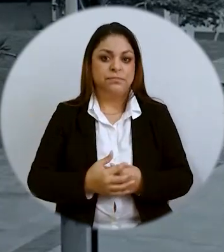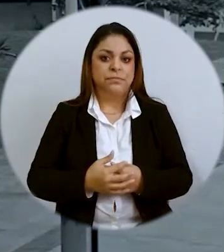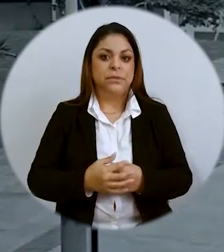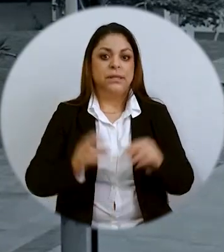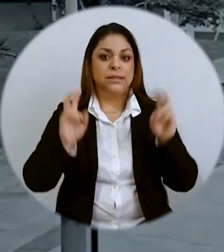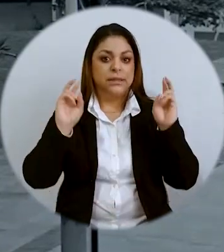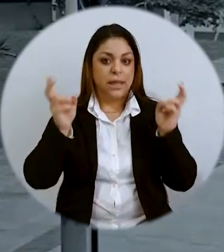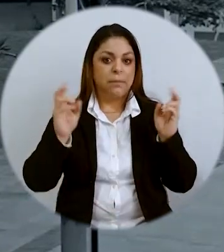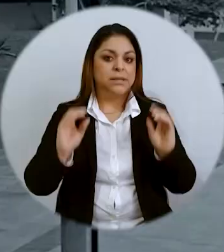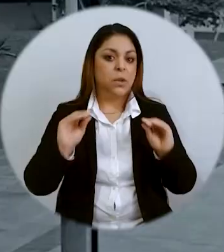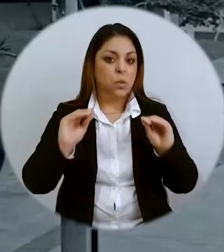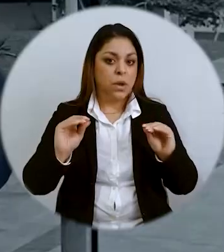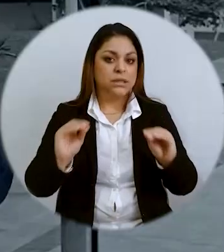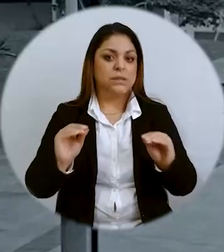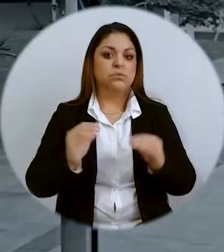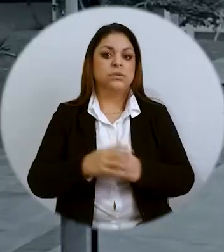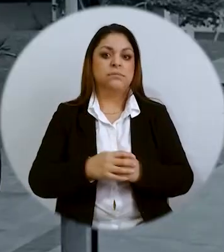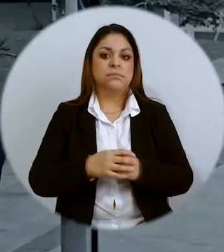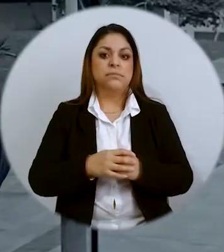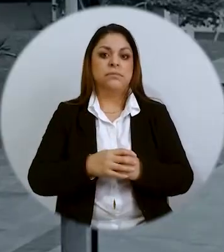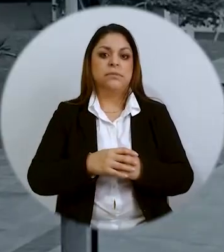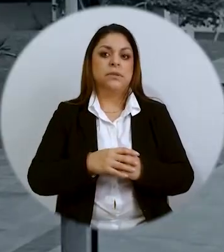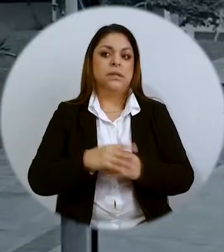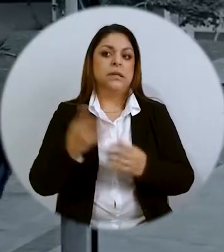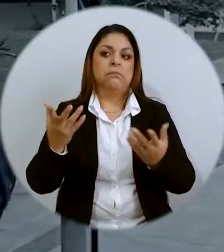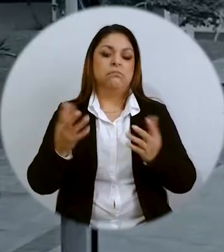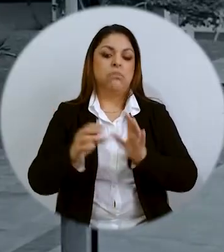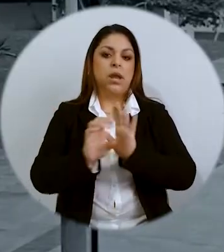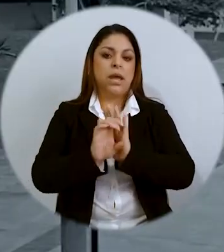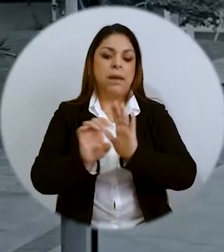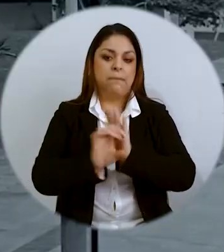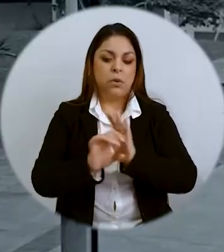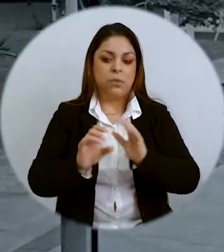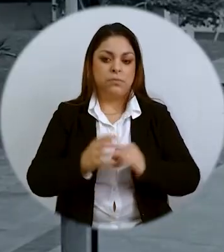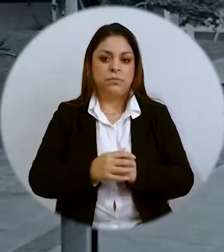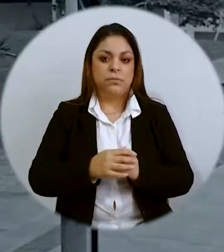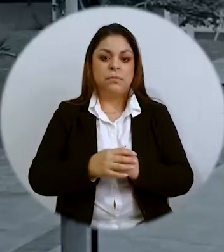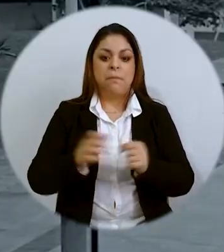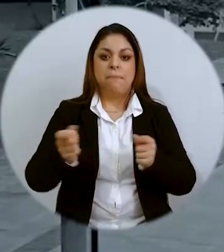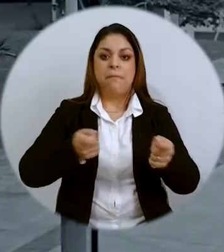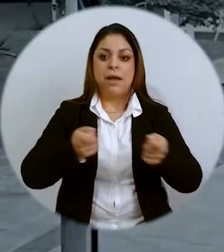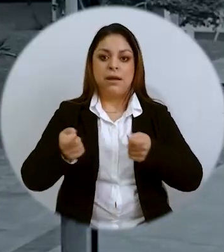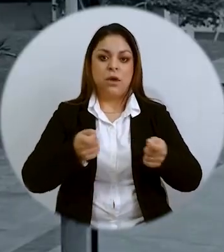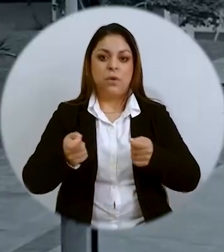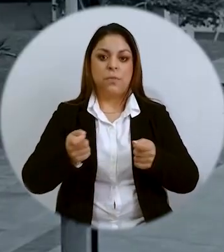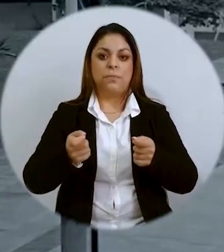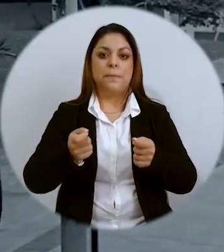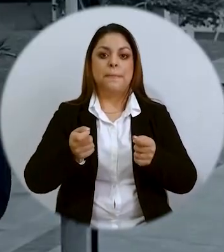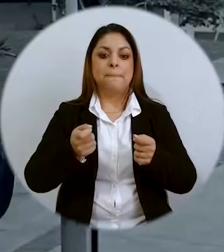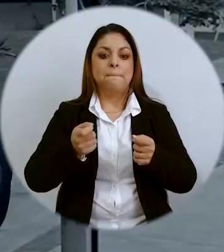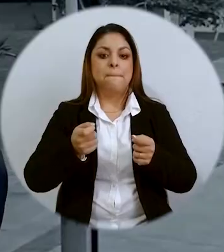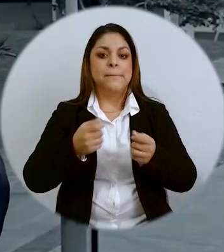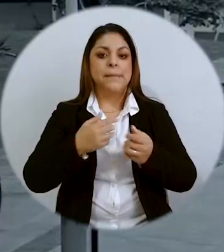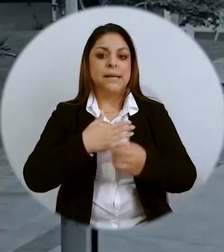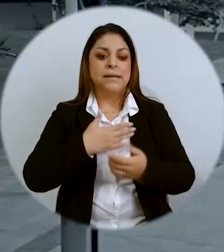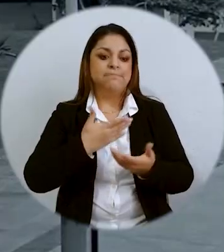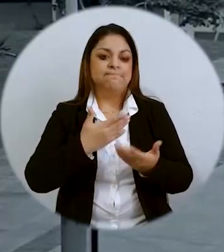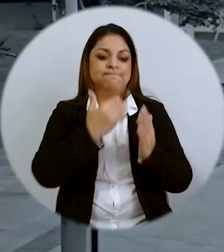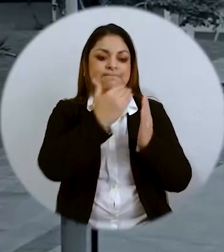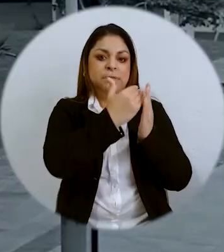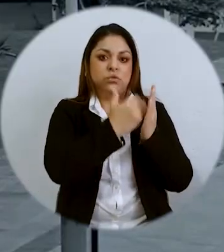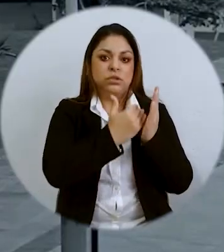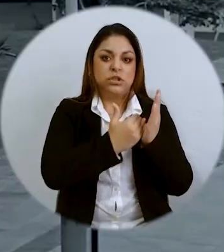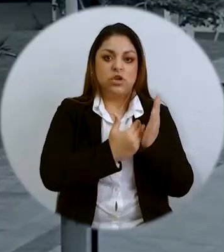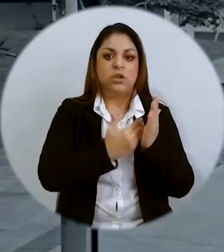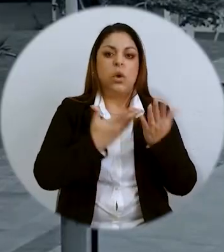los ámbitos educativos, pero en el ámbito, por ejemplo, del manejo y la disposición de la rectoría de